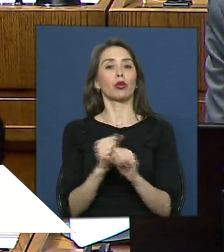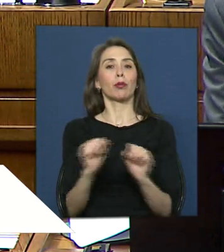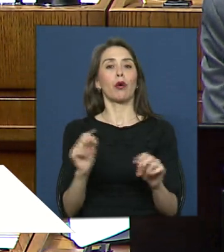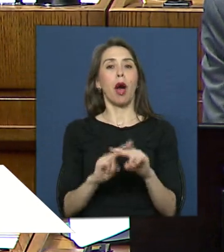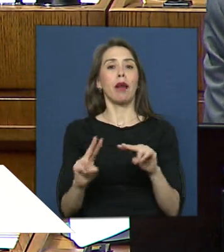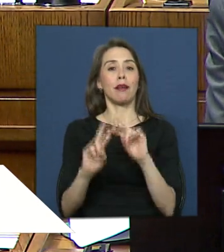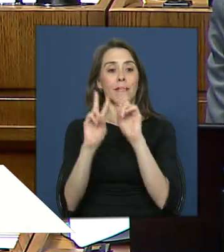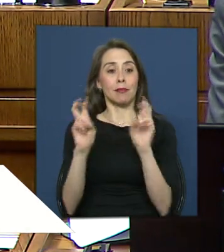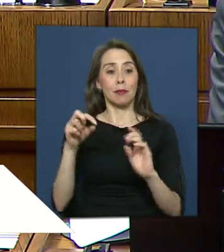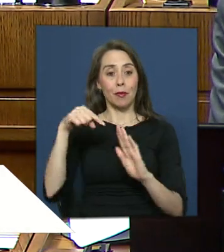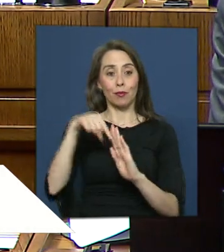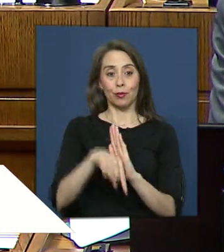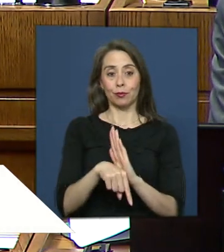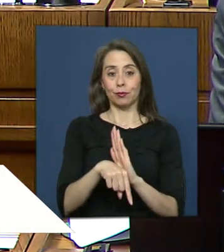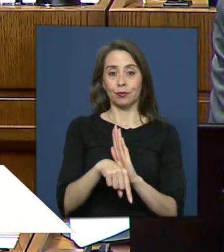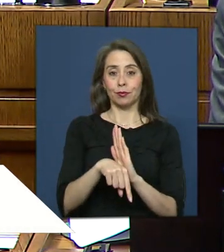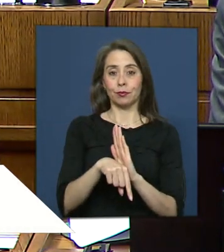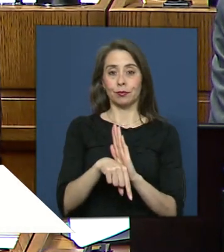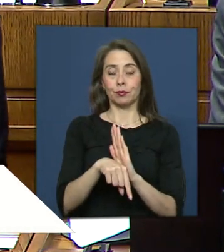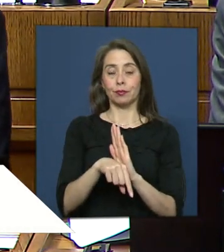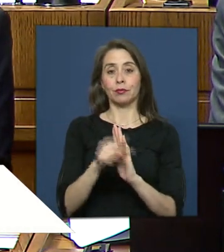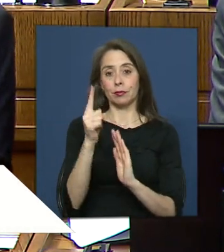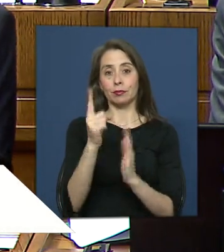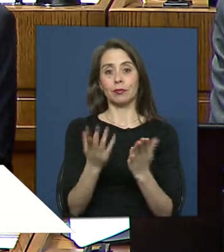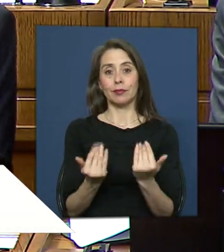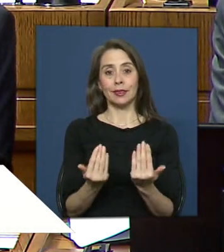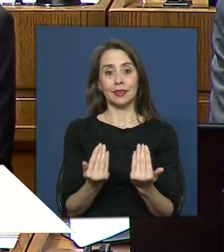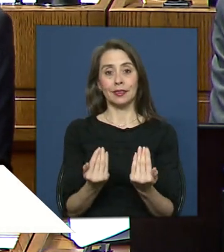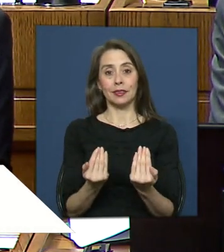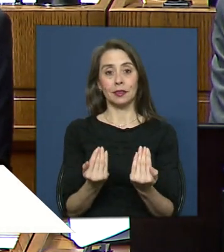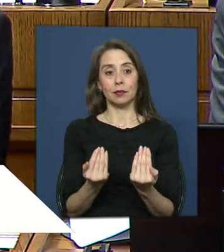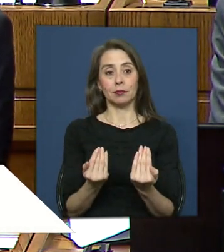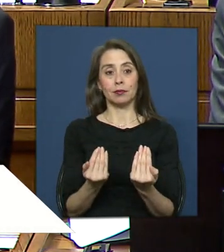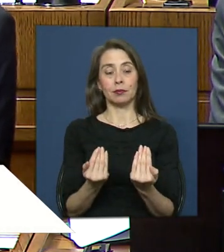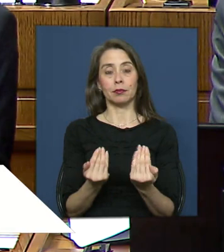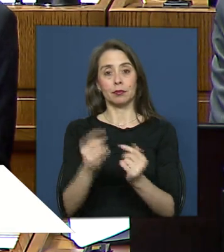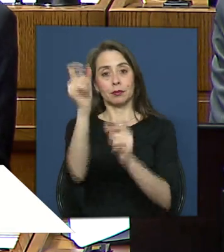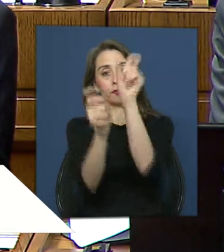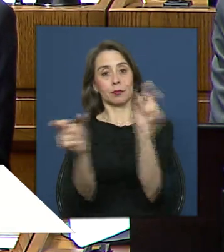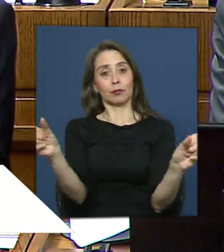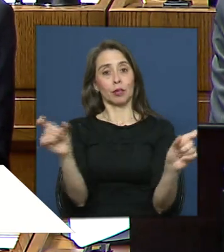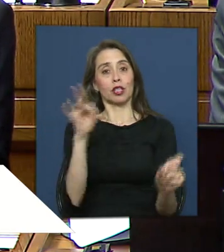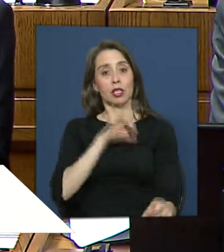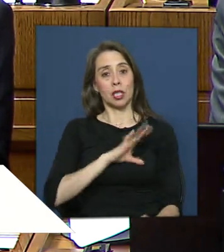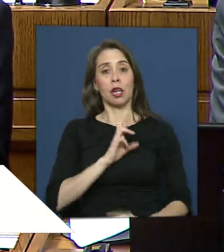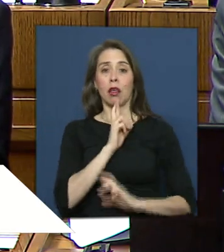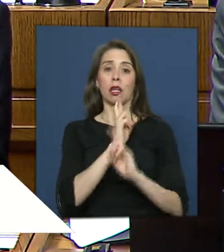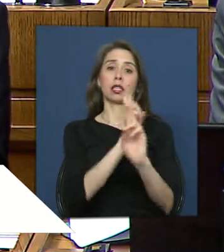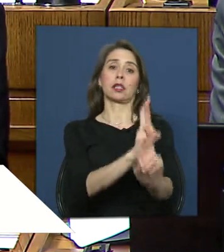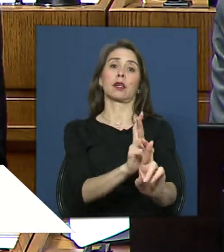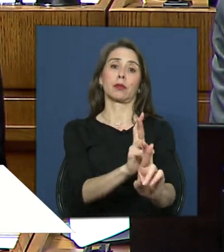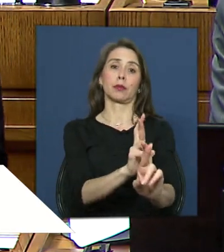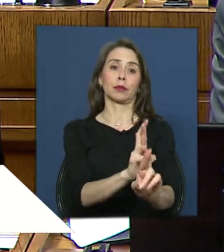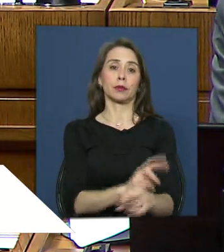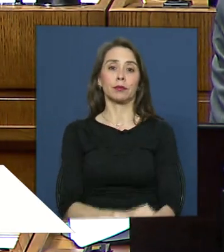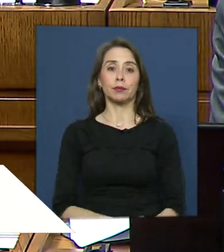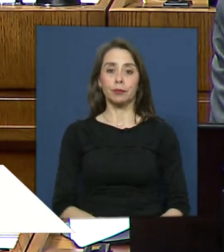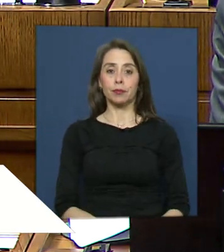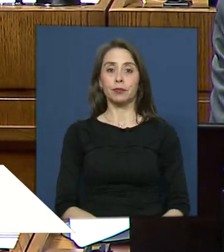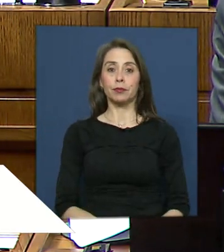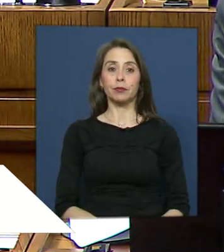tema de fondo, pero creo que es necesario para los chilenos darle una respuesta. Y sí me